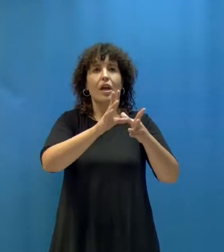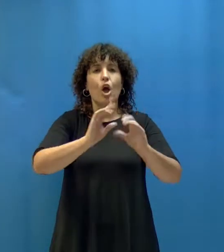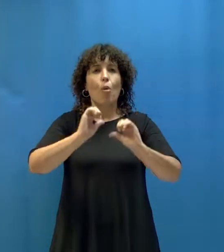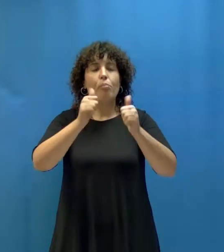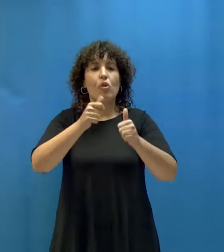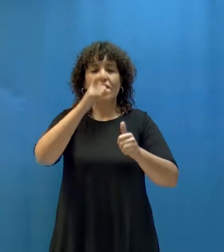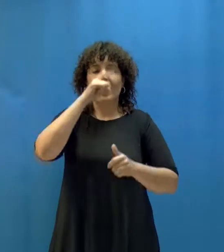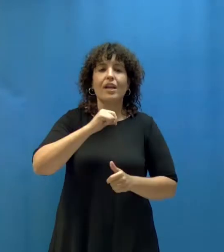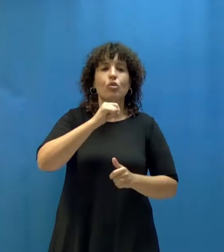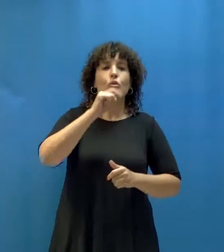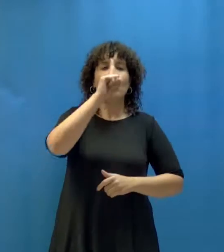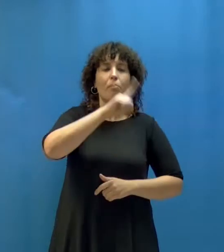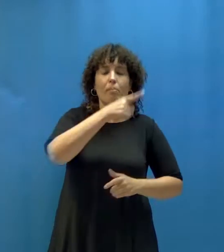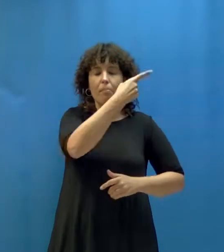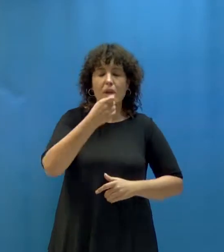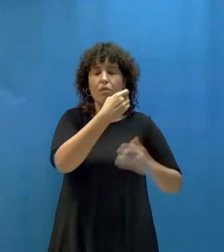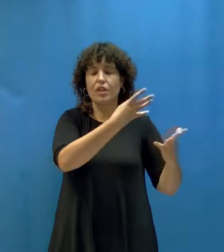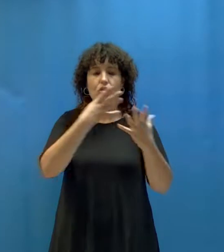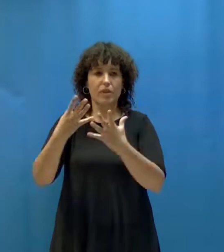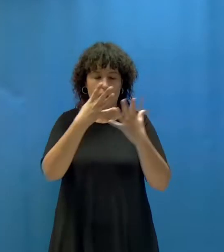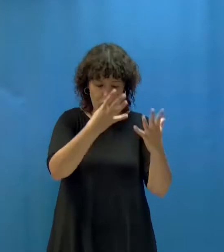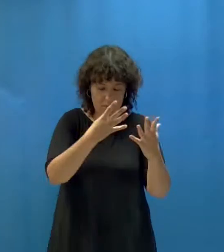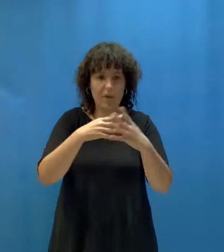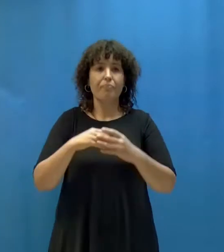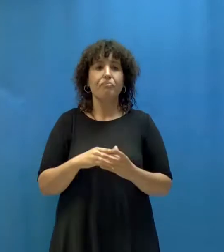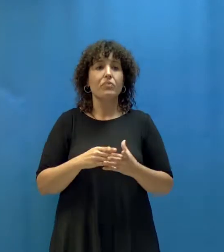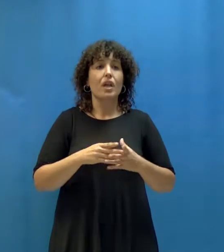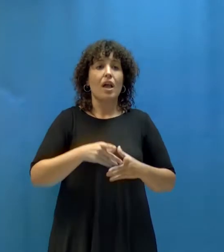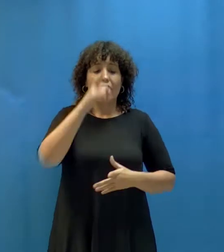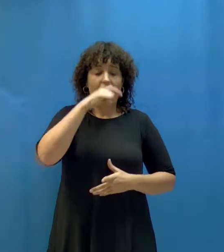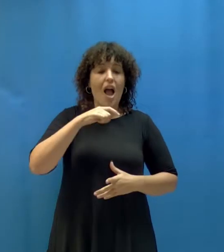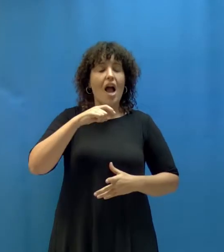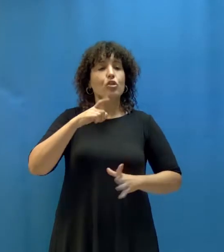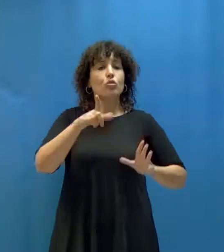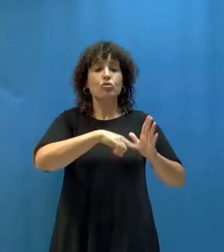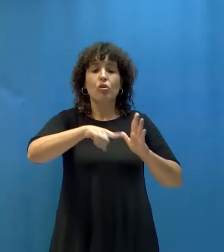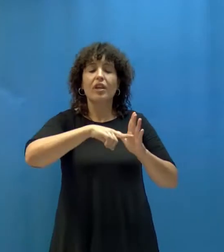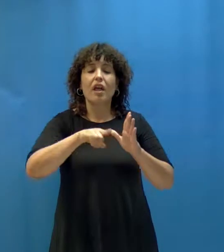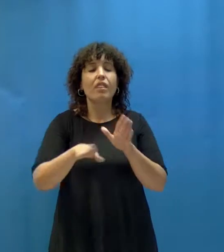junio del año 1999. Durante la aplicación de estos años de la ordenanza se ha detectado una serie